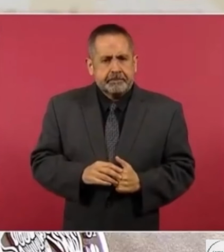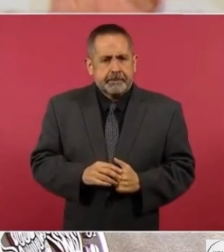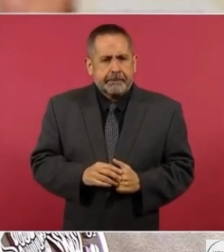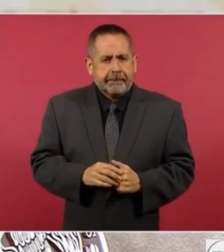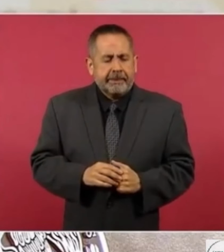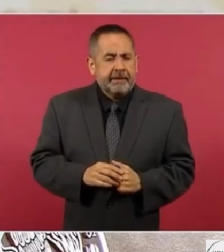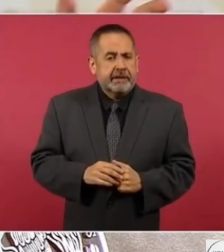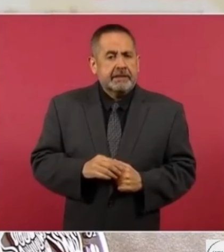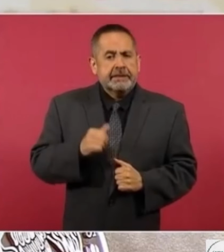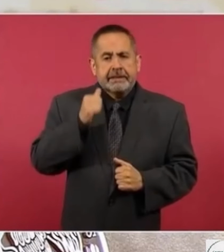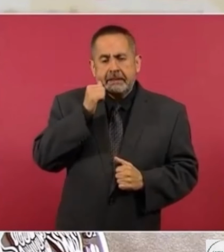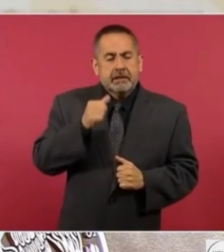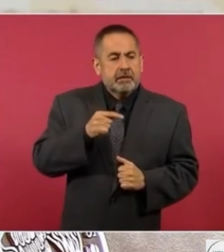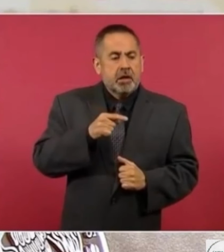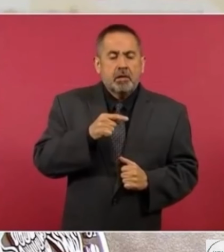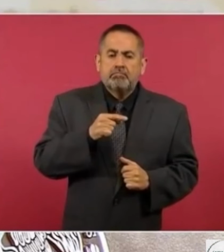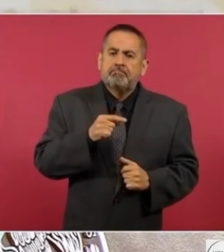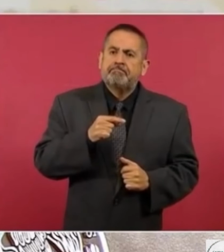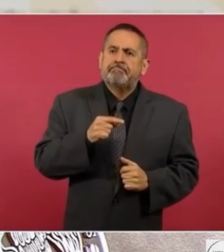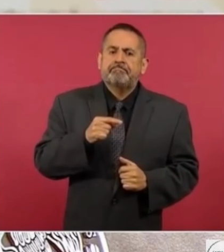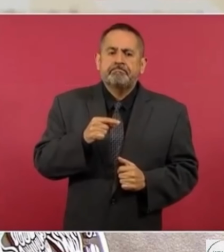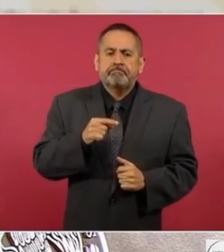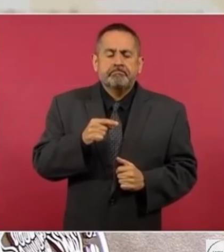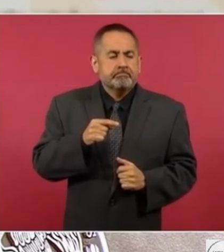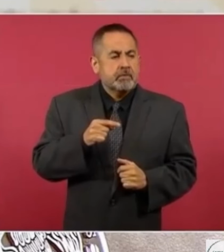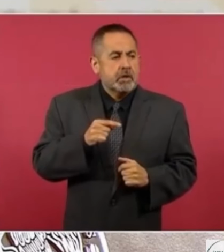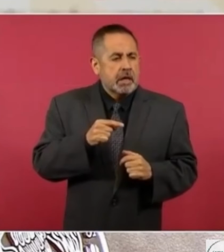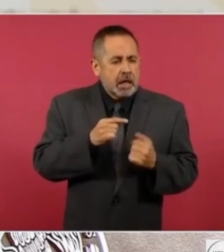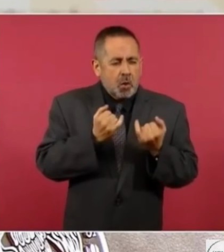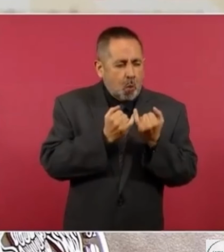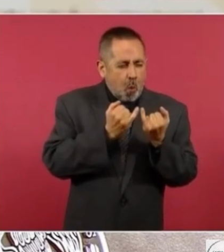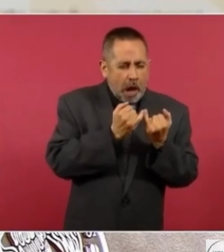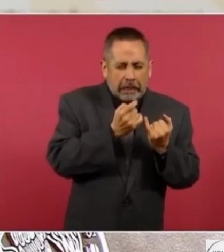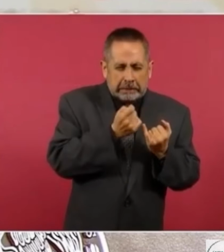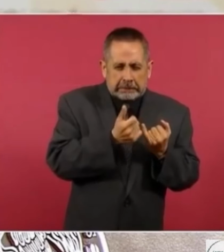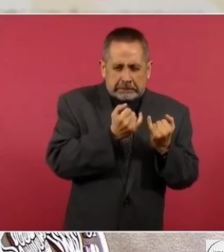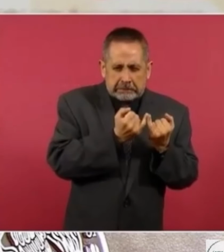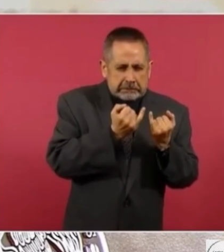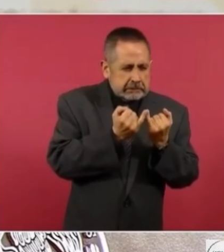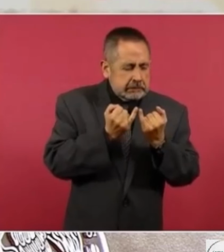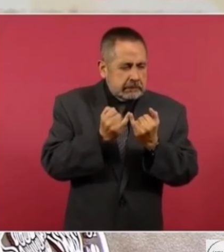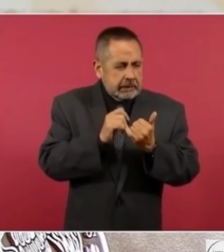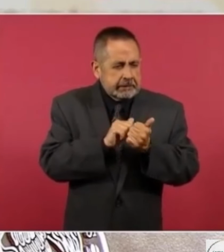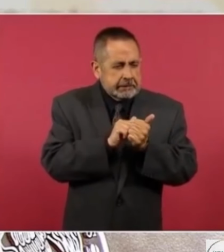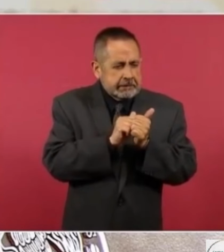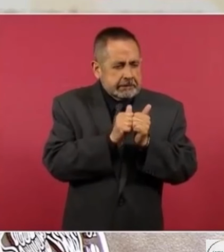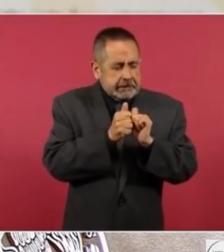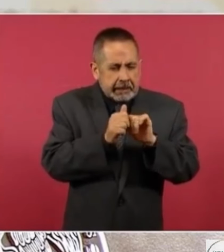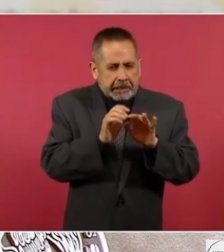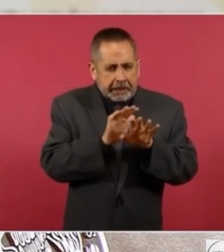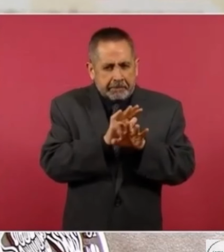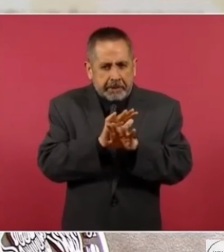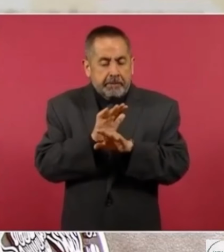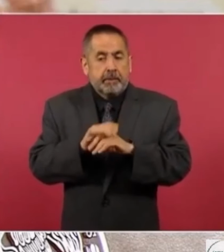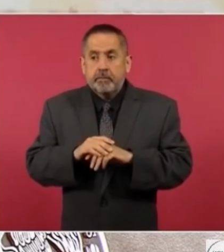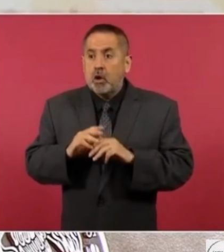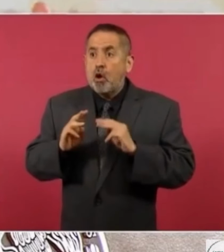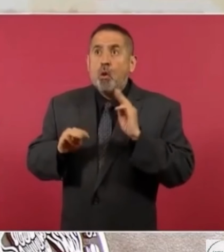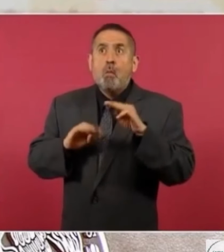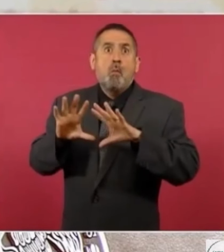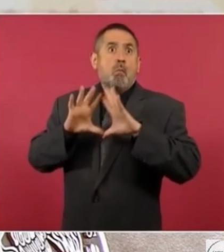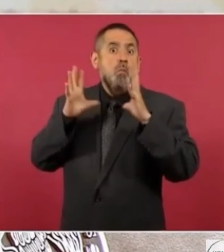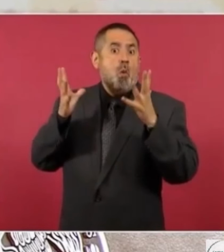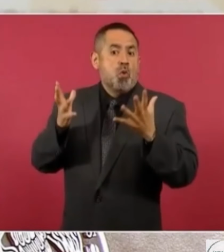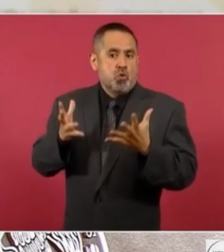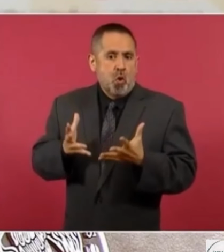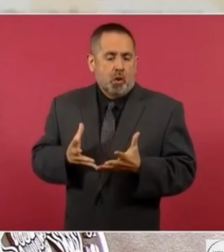tienen una evolución semejante cuando afectan a la humanidad. De inicio